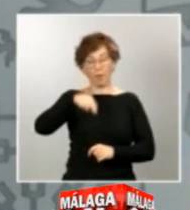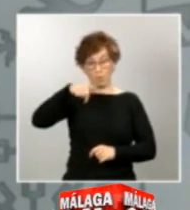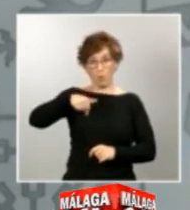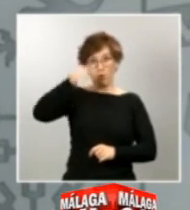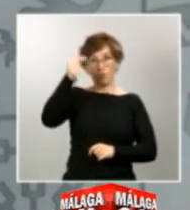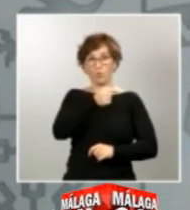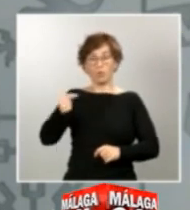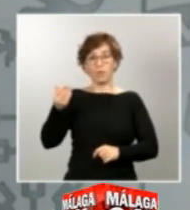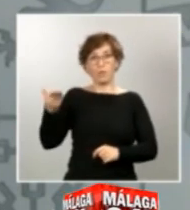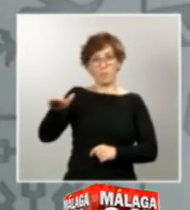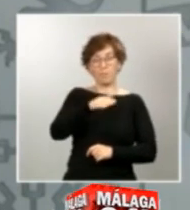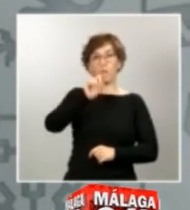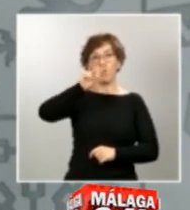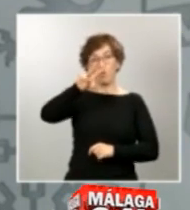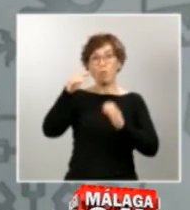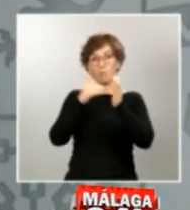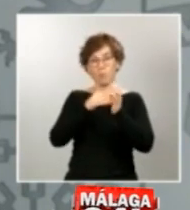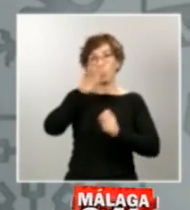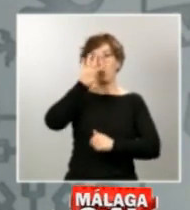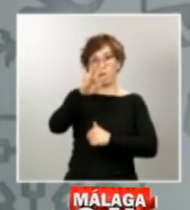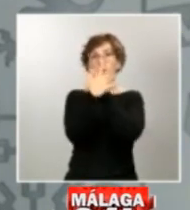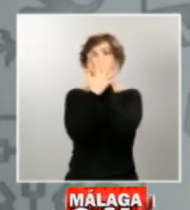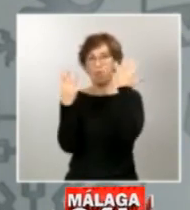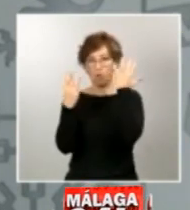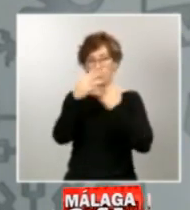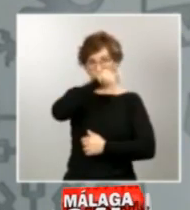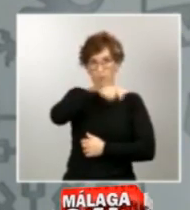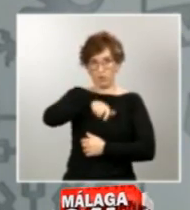es de 12.418 personas, con